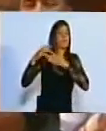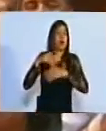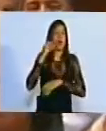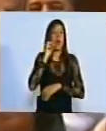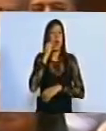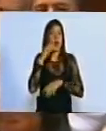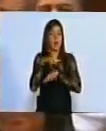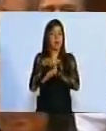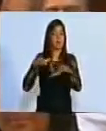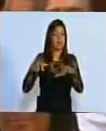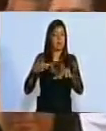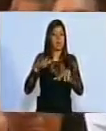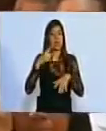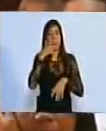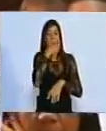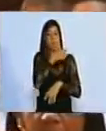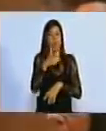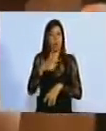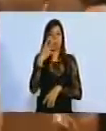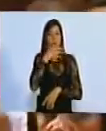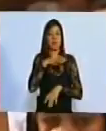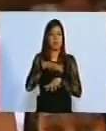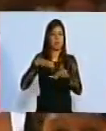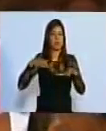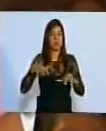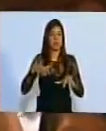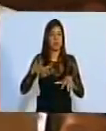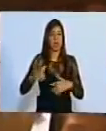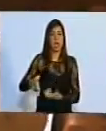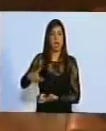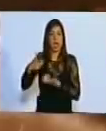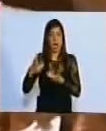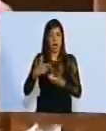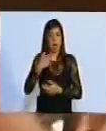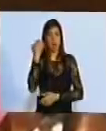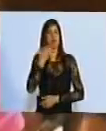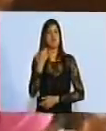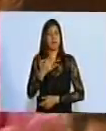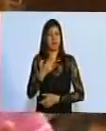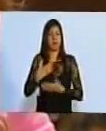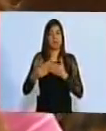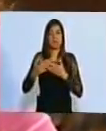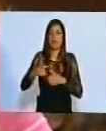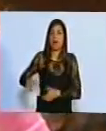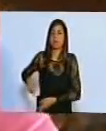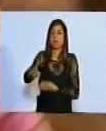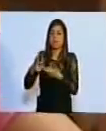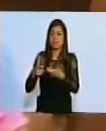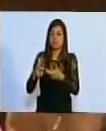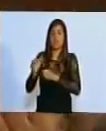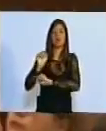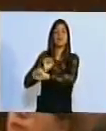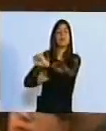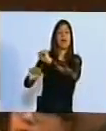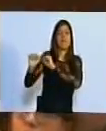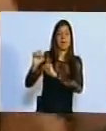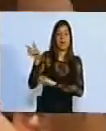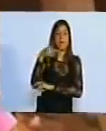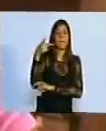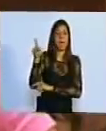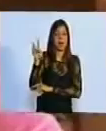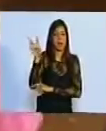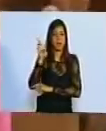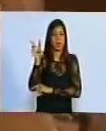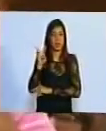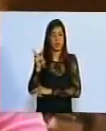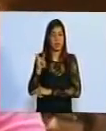y el pueblo en armas, no solo ideológicas, sino en armas de las que tengamos que tener para poder defender la patria. Y así